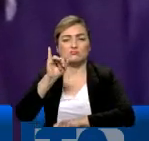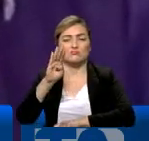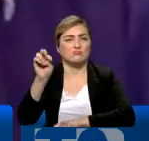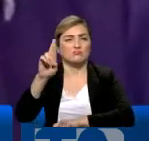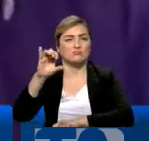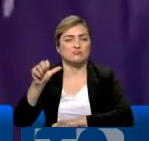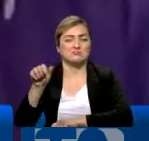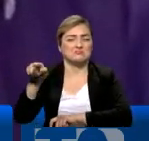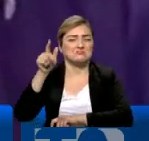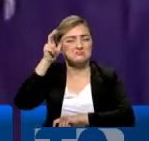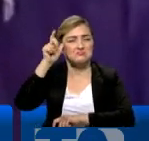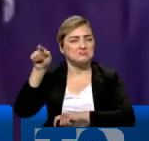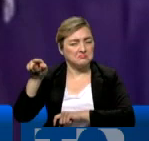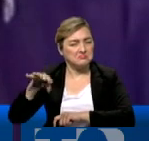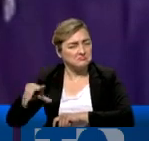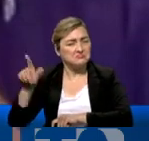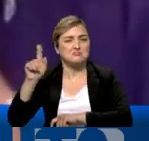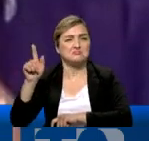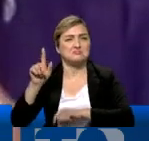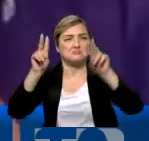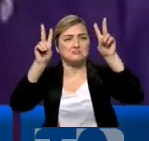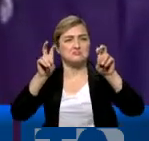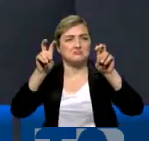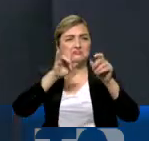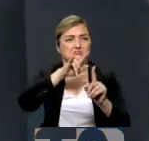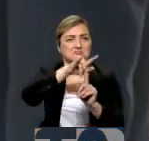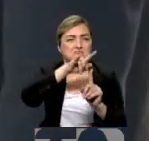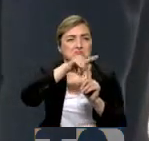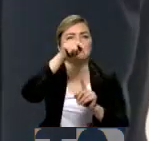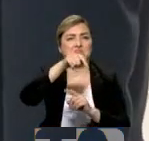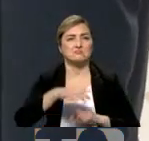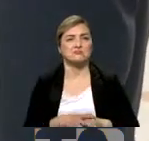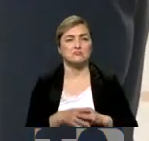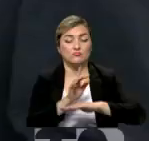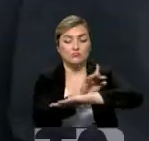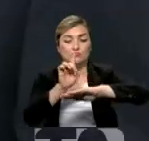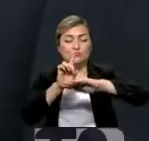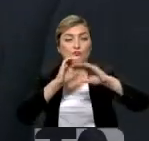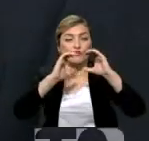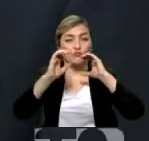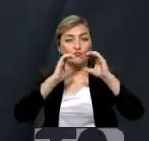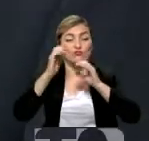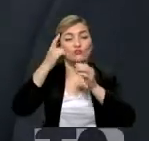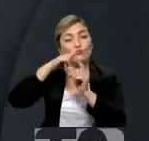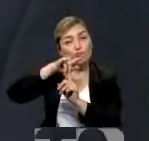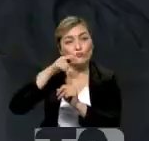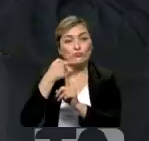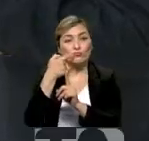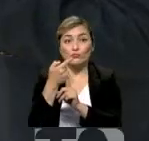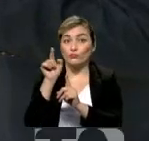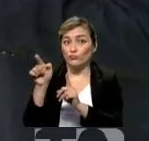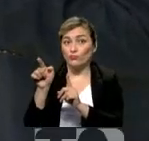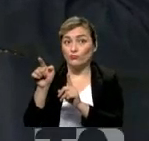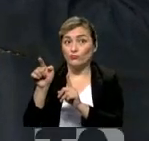pero no, yo considero es el tema aeropuerto. No obstante, el director de comunicación de Kipor argumenta que